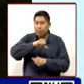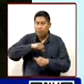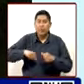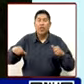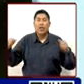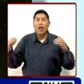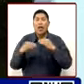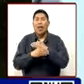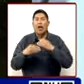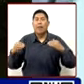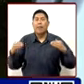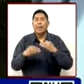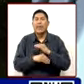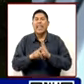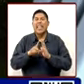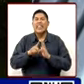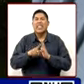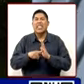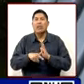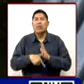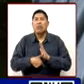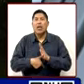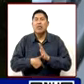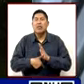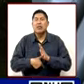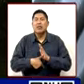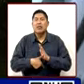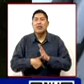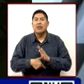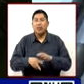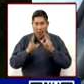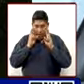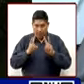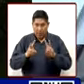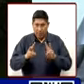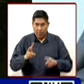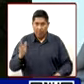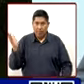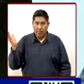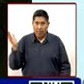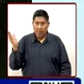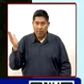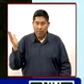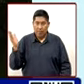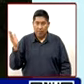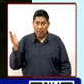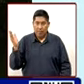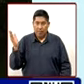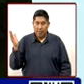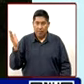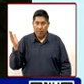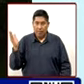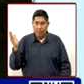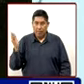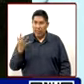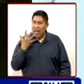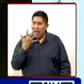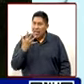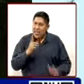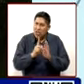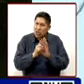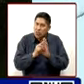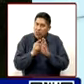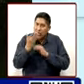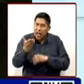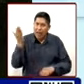avenida. Pero después la vamos a ver. A ver, miren ustedes, van pasando los segundos. 5 minutos para las 8 de